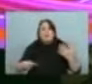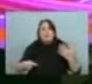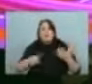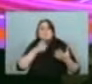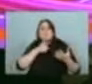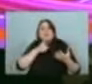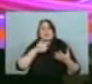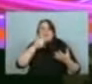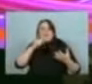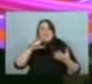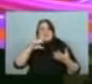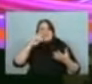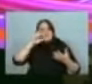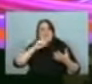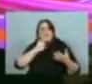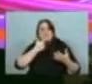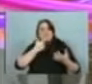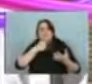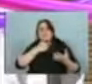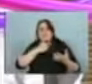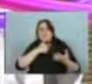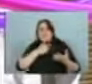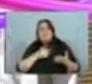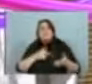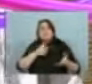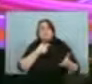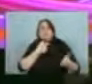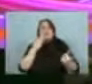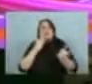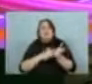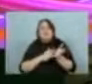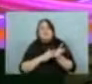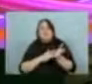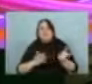junto con ella. A ver. Pero en el día, por ejemplo, ¿qué puede pasar? Se me paró el chisito.